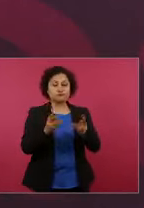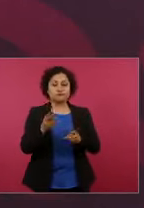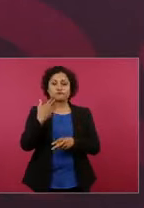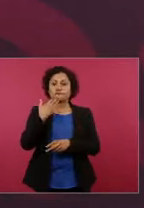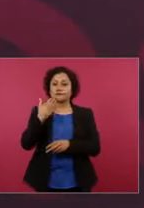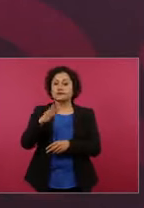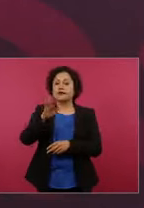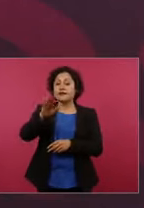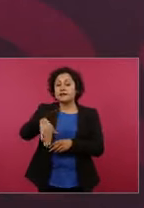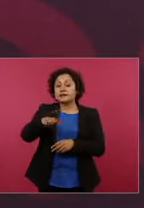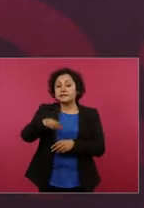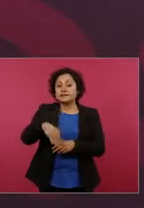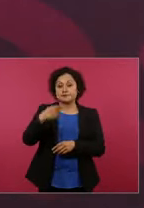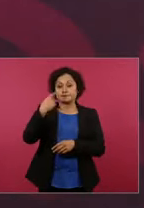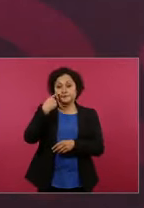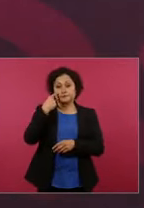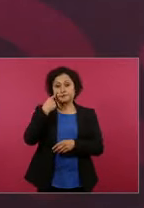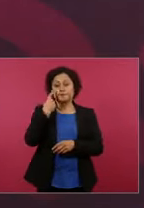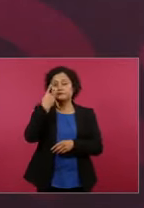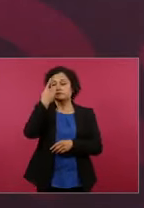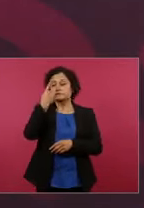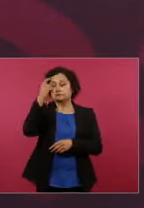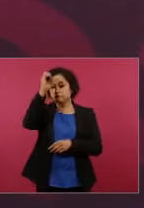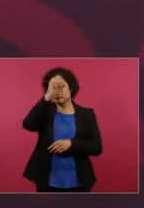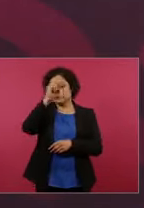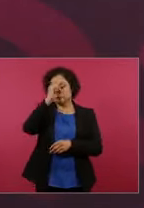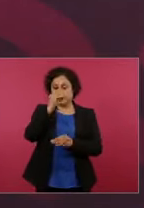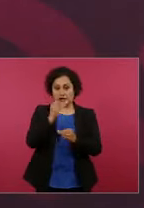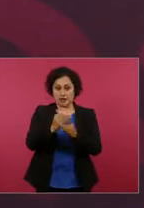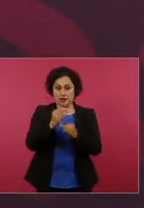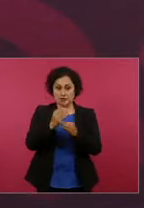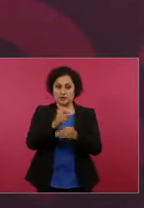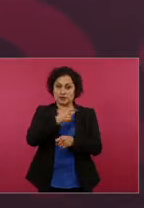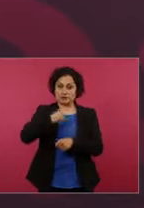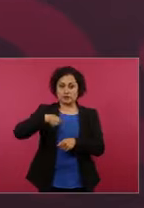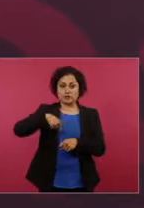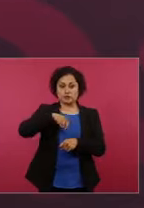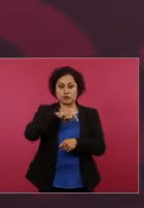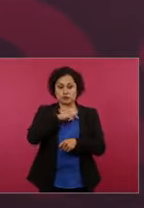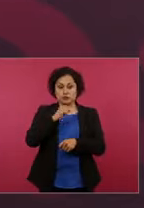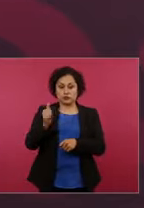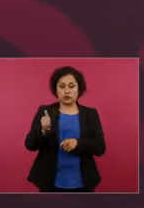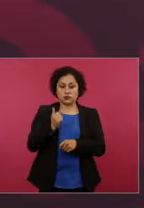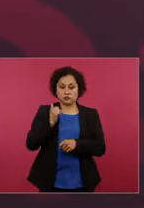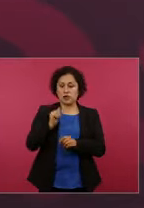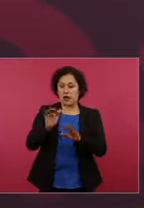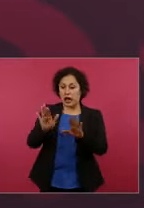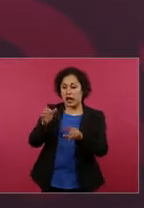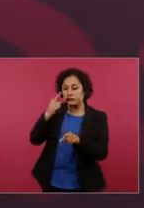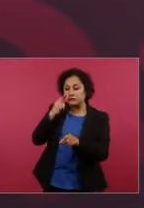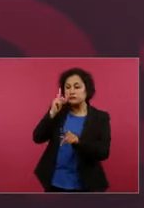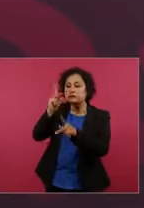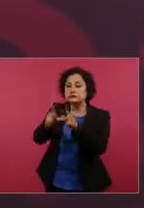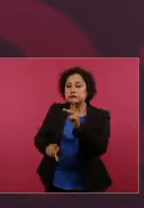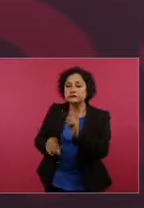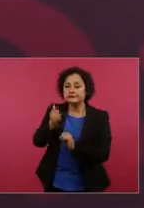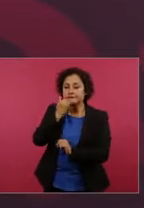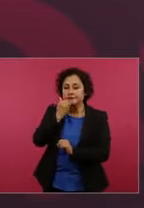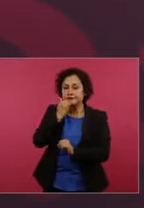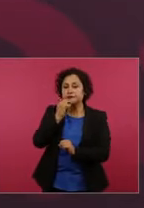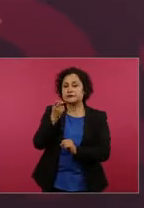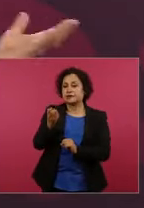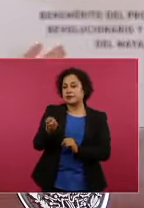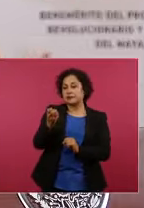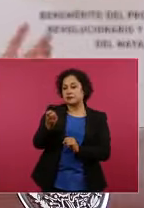Señor, un comentario nada más. Aprovechamos esta oportunidad para hacerle el siguiente… Es una ceremonia, nada más te interrumpo, perdón. Sí,